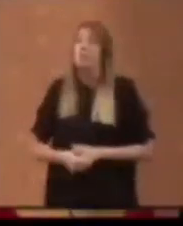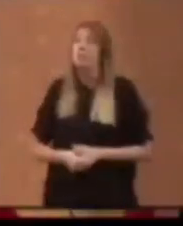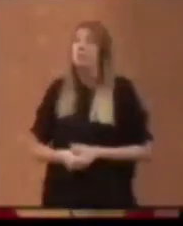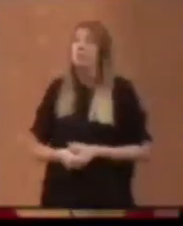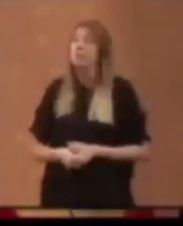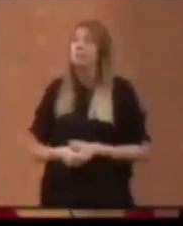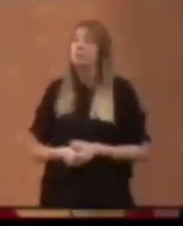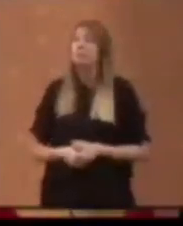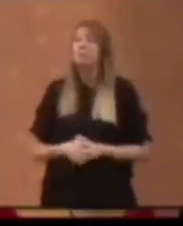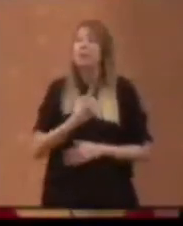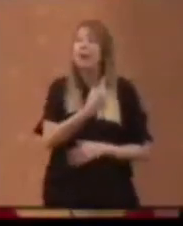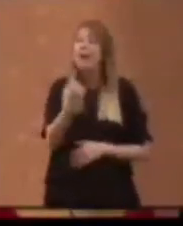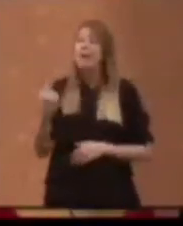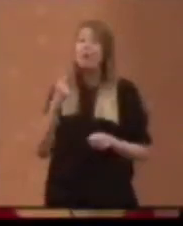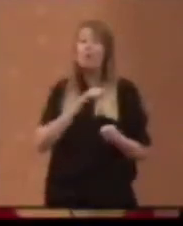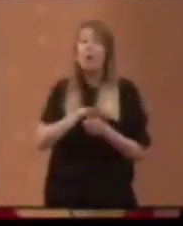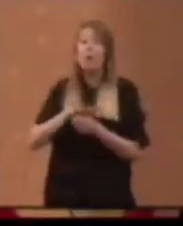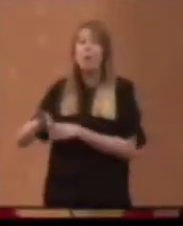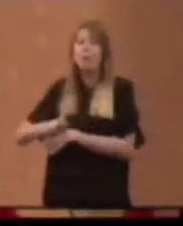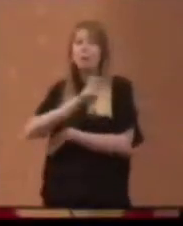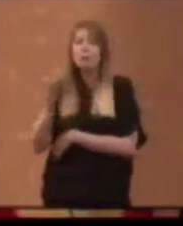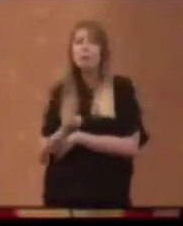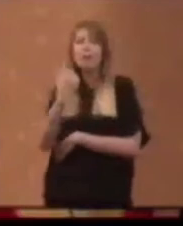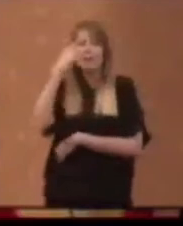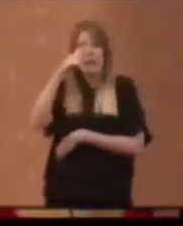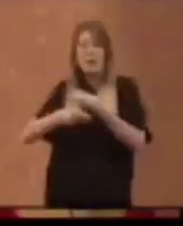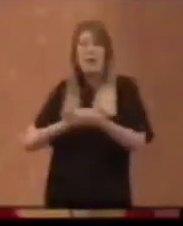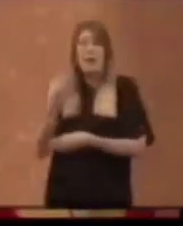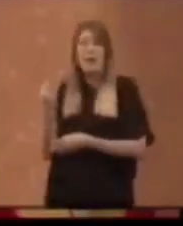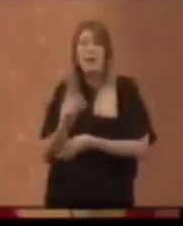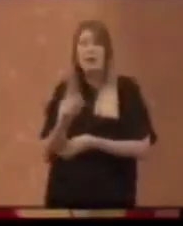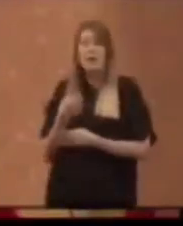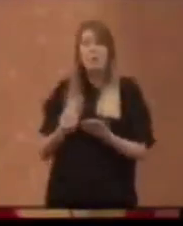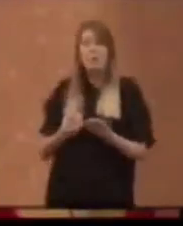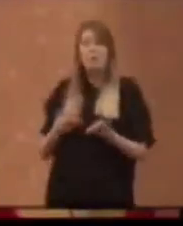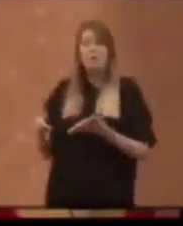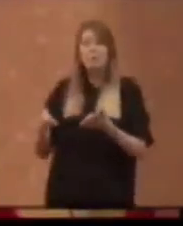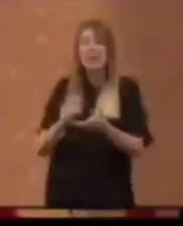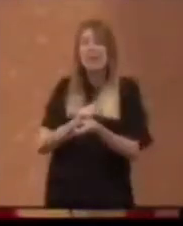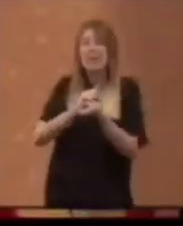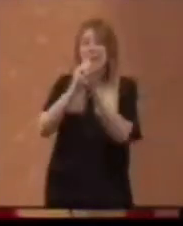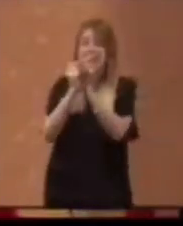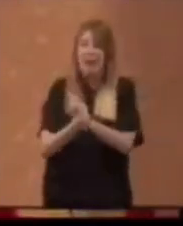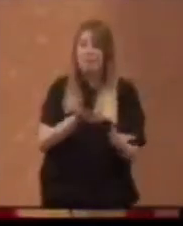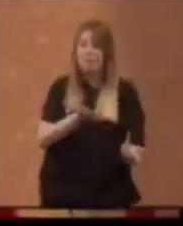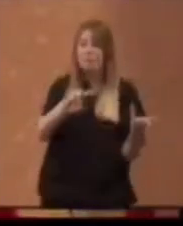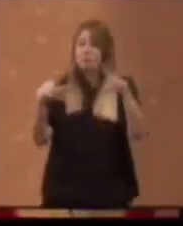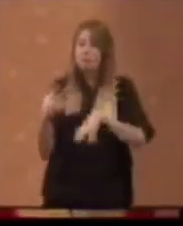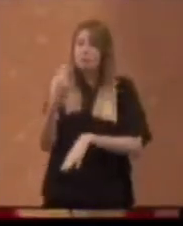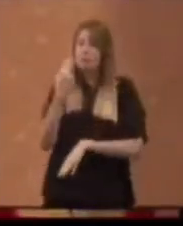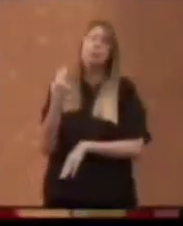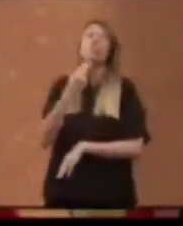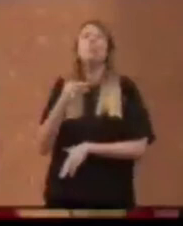Cada uno en nuestro ámbito de acción. Sabemos lo que hay que hacer, un cambio de rumbo, un volantazo con compromiso firme, con un futuro verde